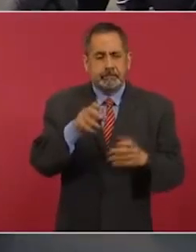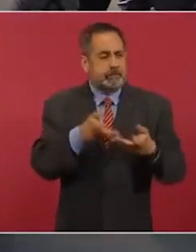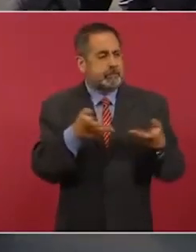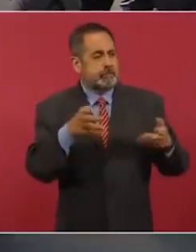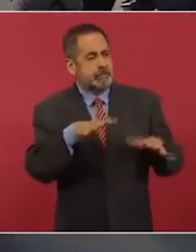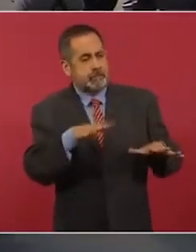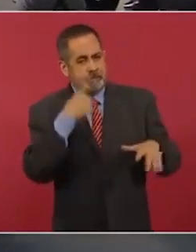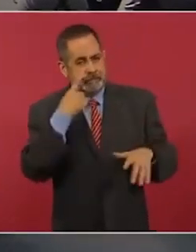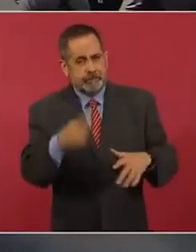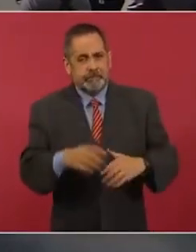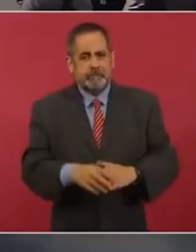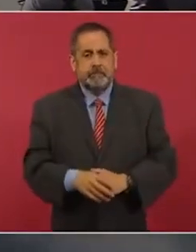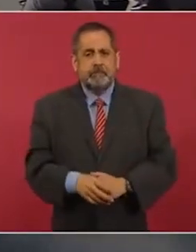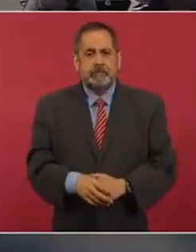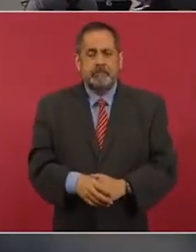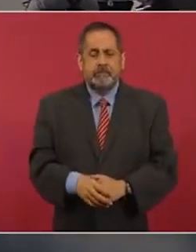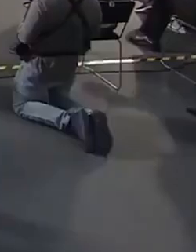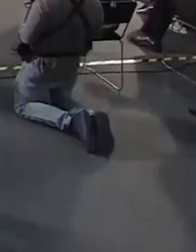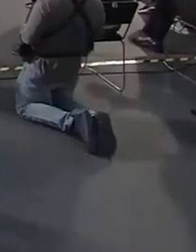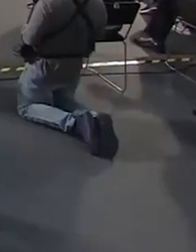A ver.